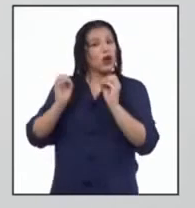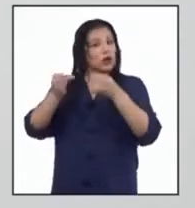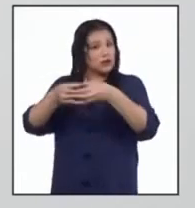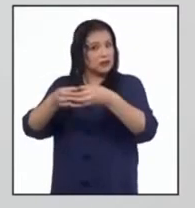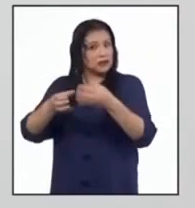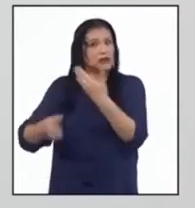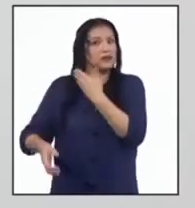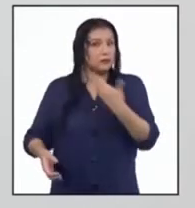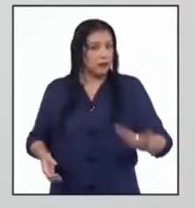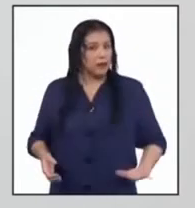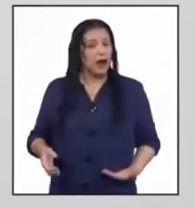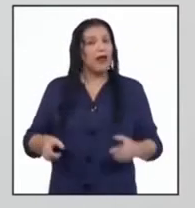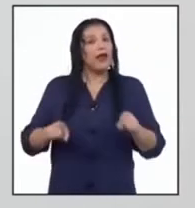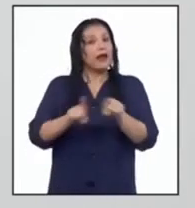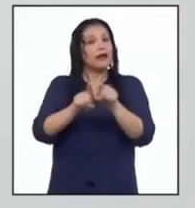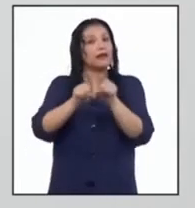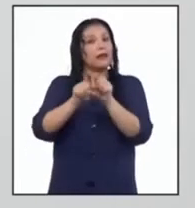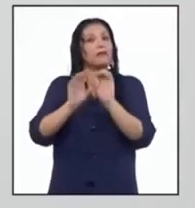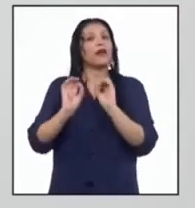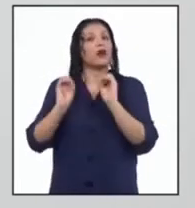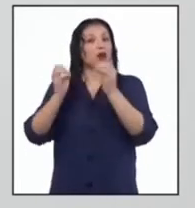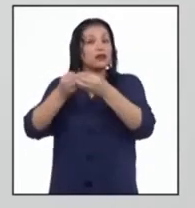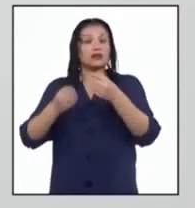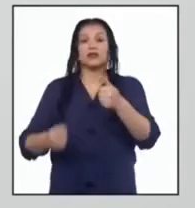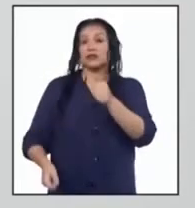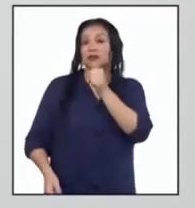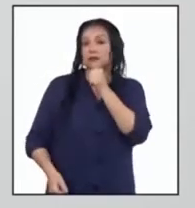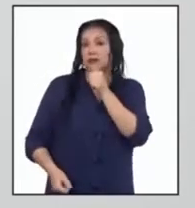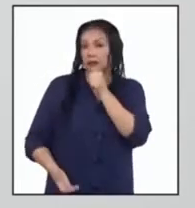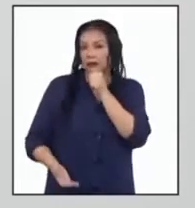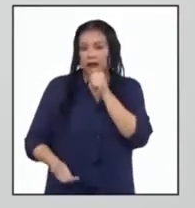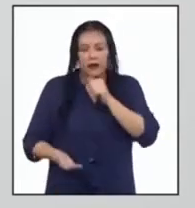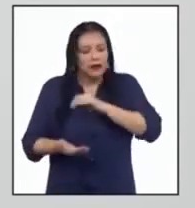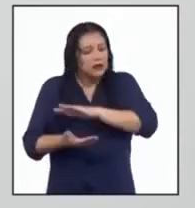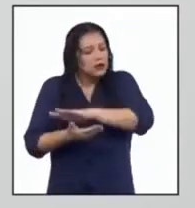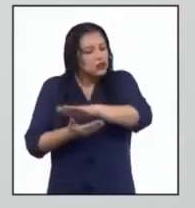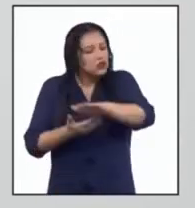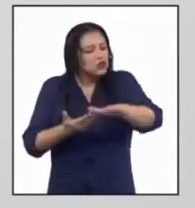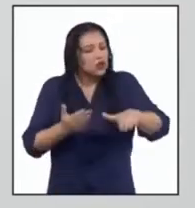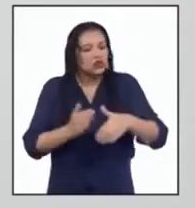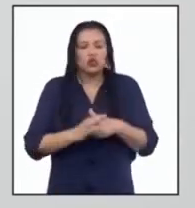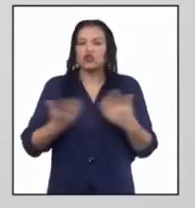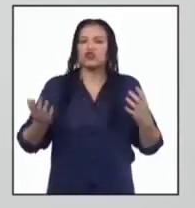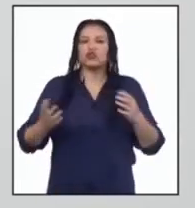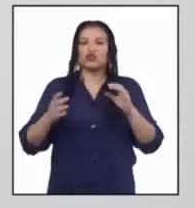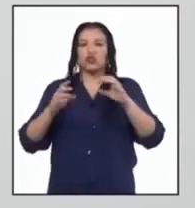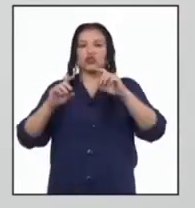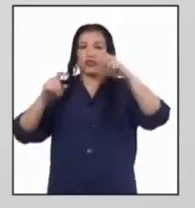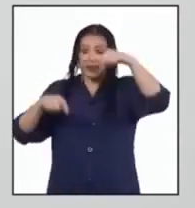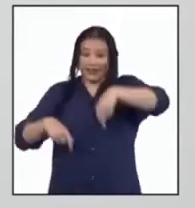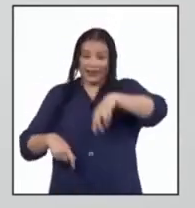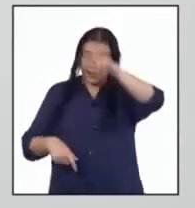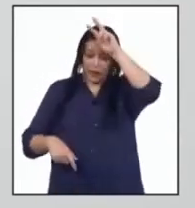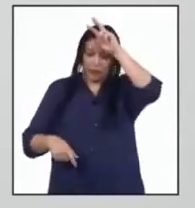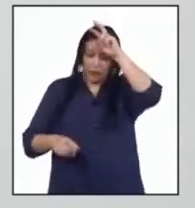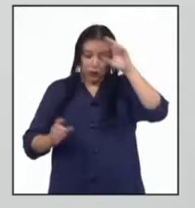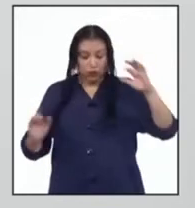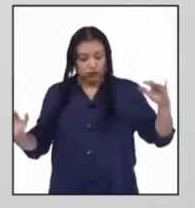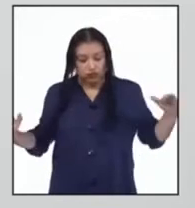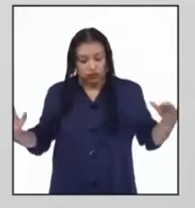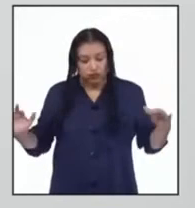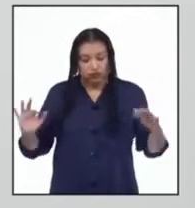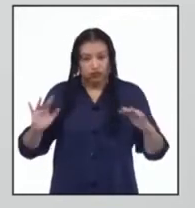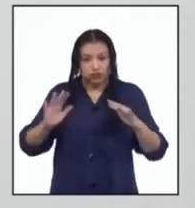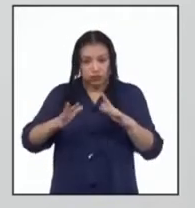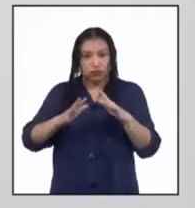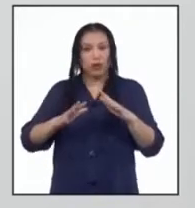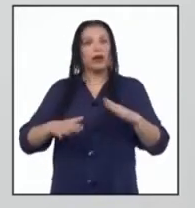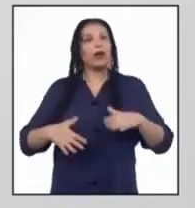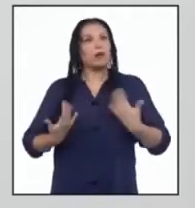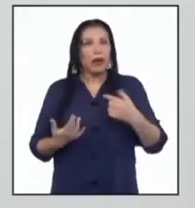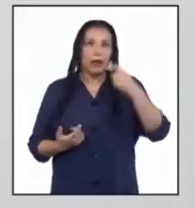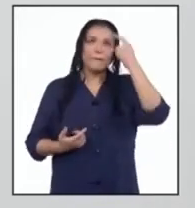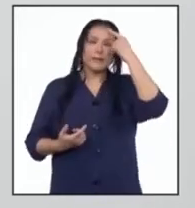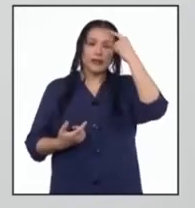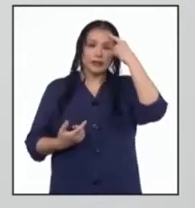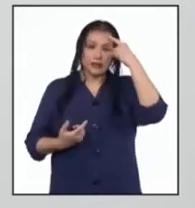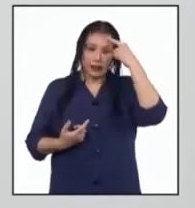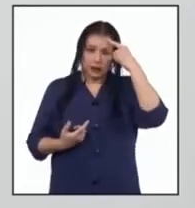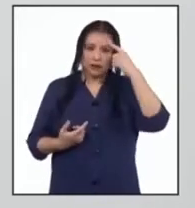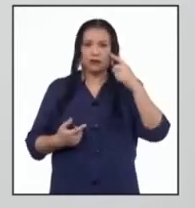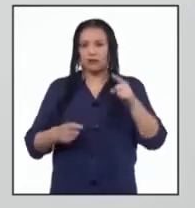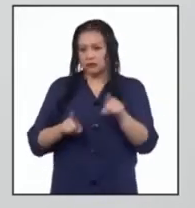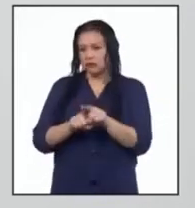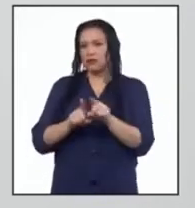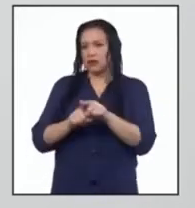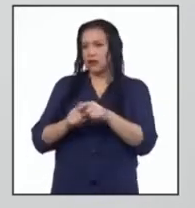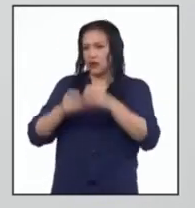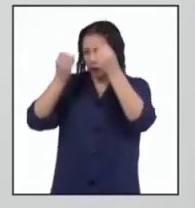privadas como del gobierno. Todos los que pisan el país en uso de razón. Y con los menores de